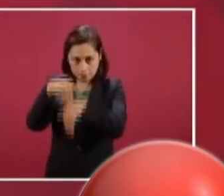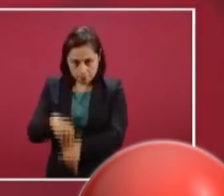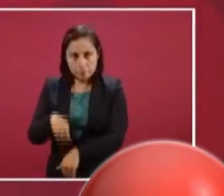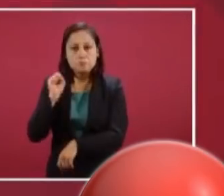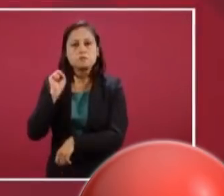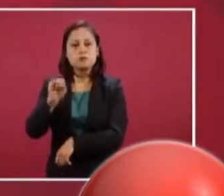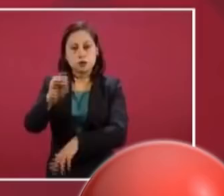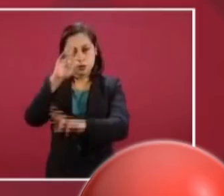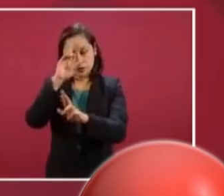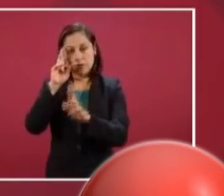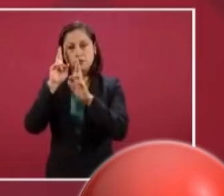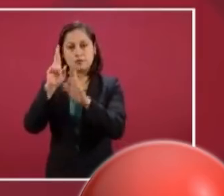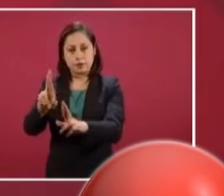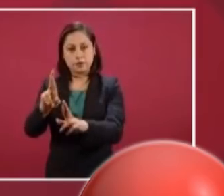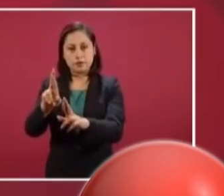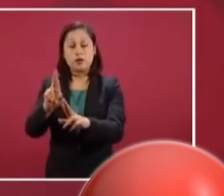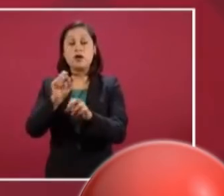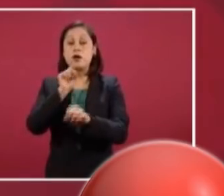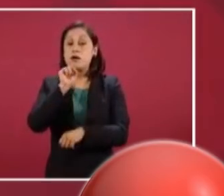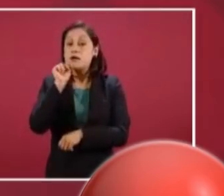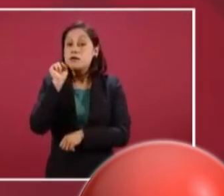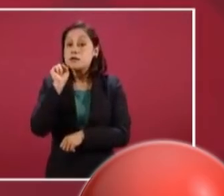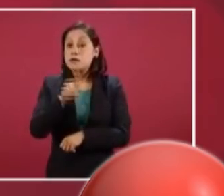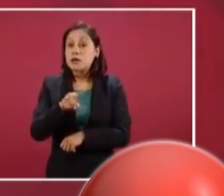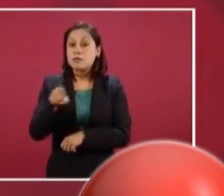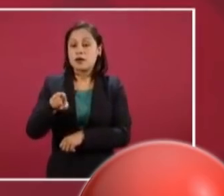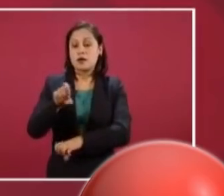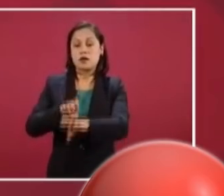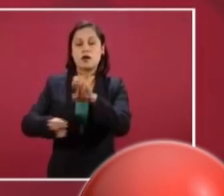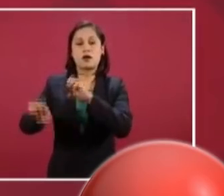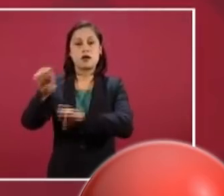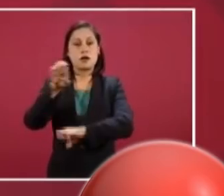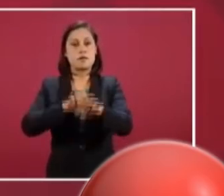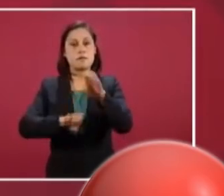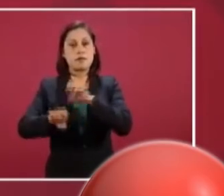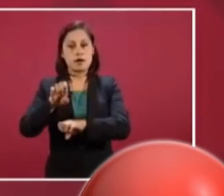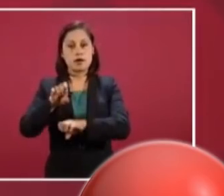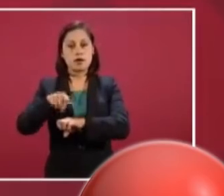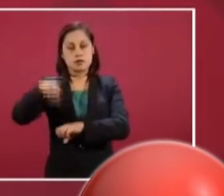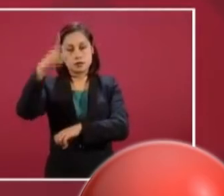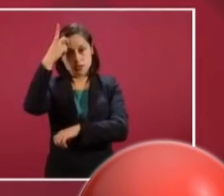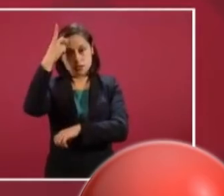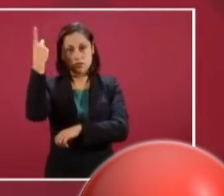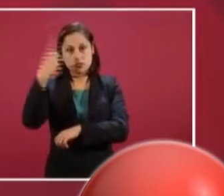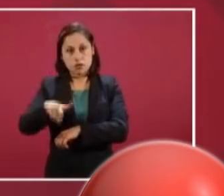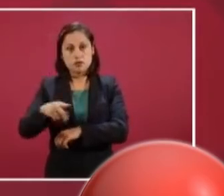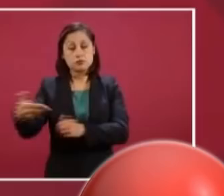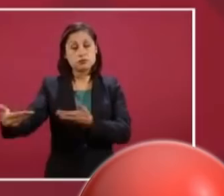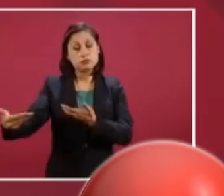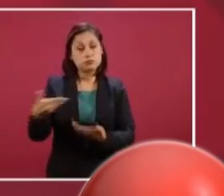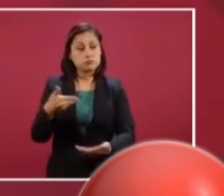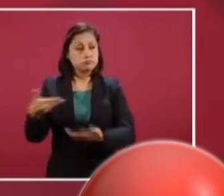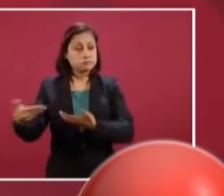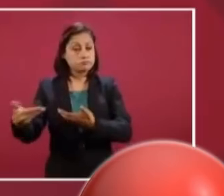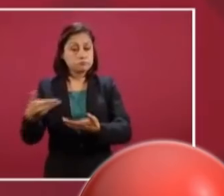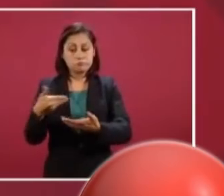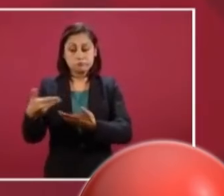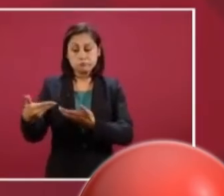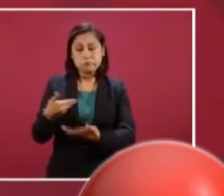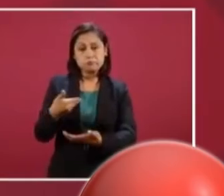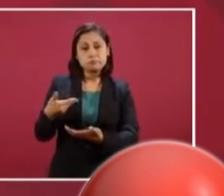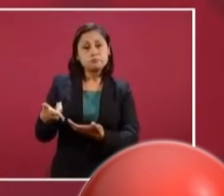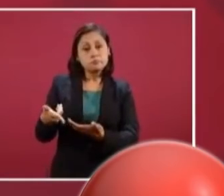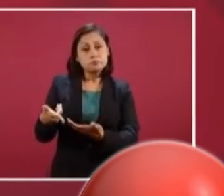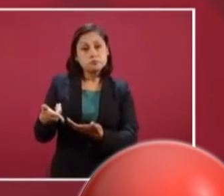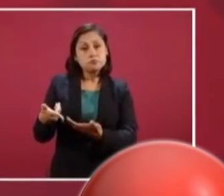hubo de parte de los empresarios, de las empresas, un trato distinto,